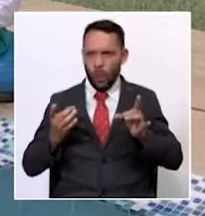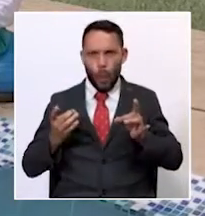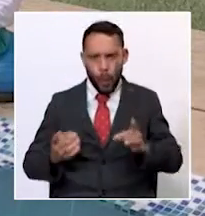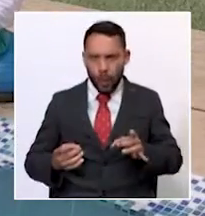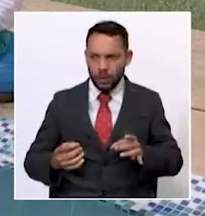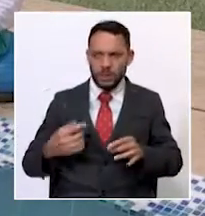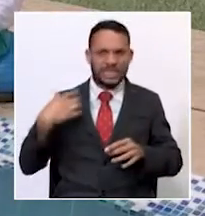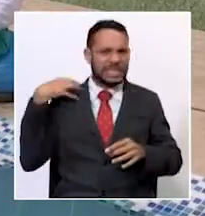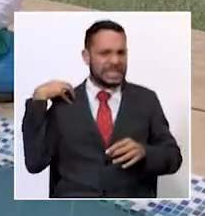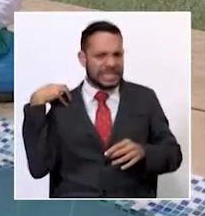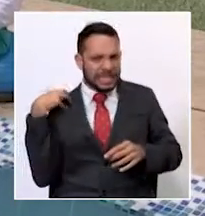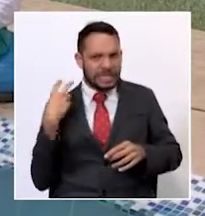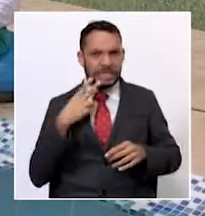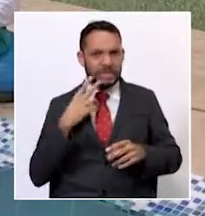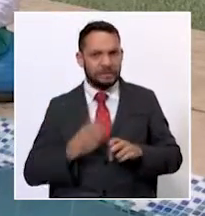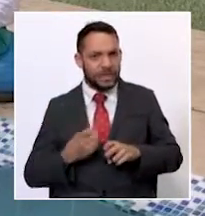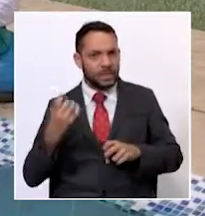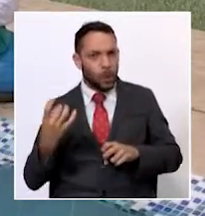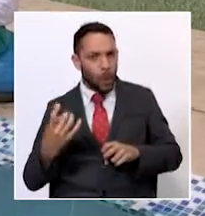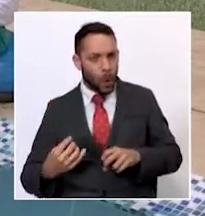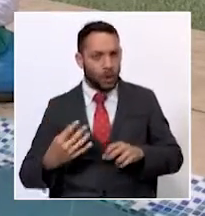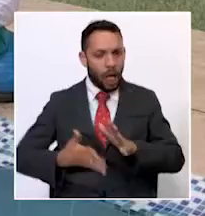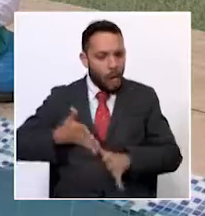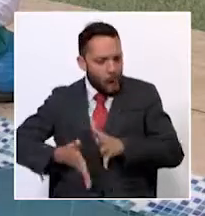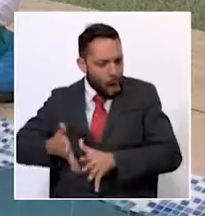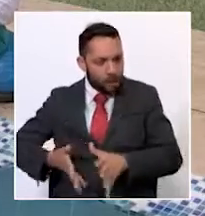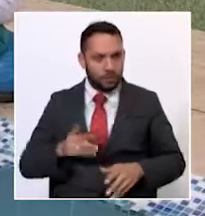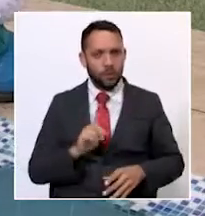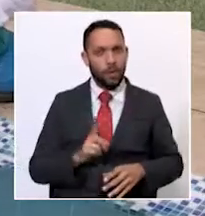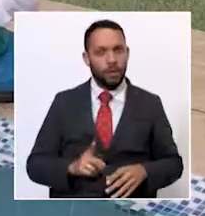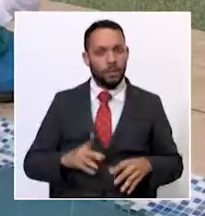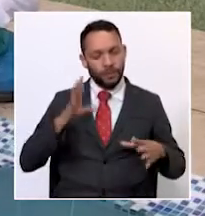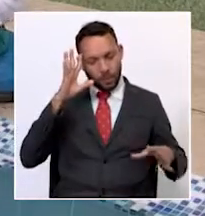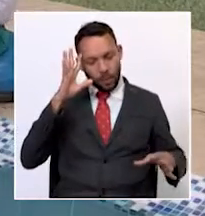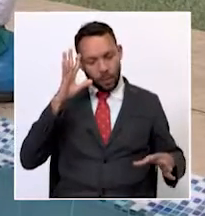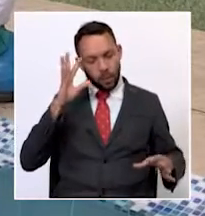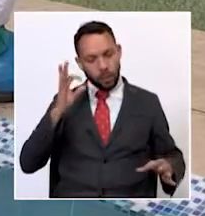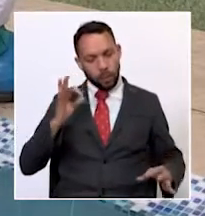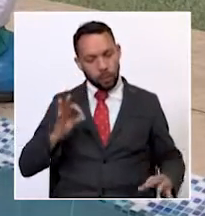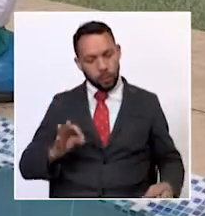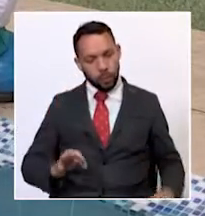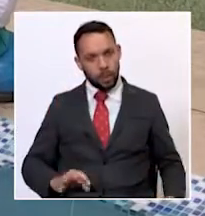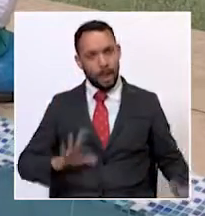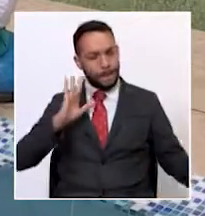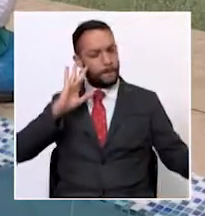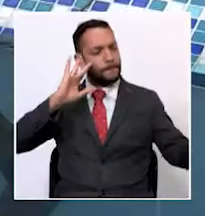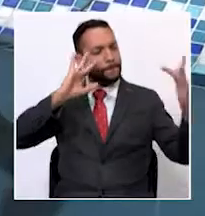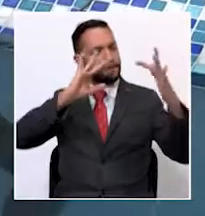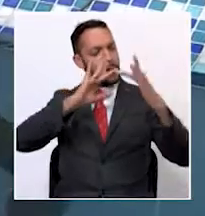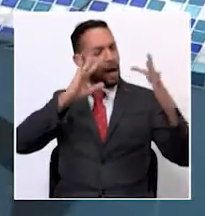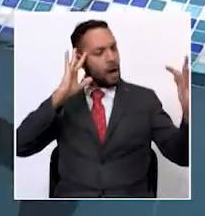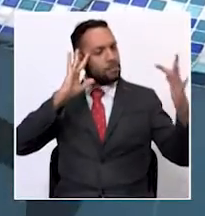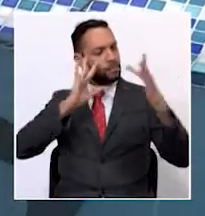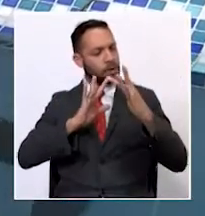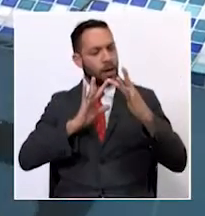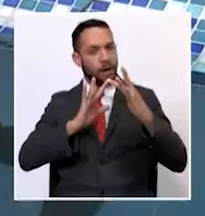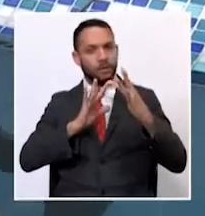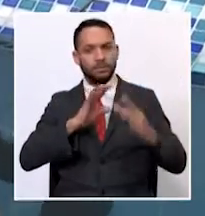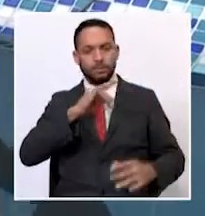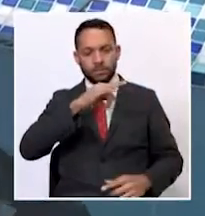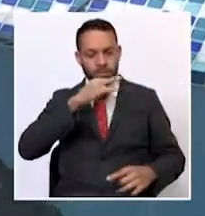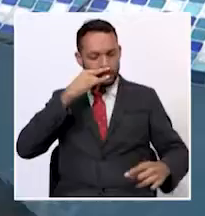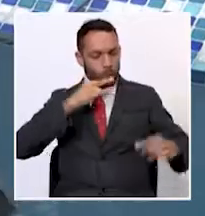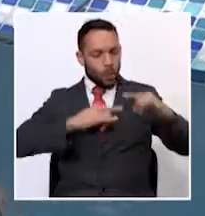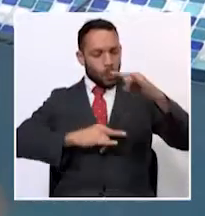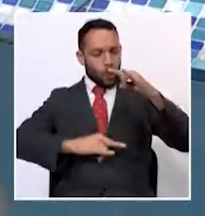contrario, lo que se pide es una relajación profunda, una conexión con la respiración, una entrega total, lo que va a permitir que el